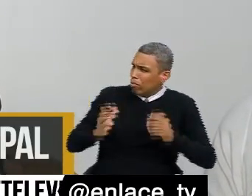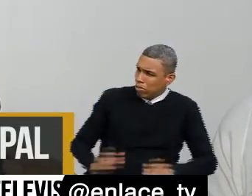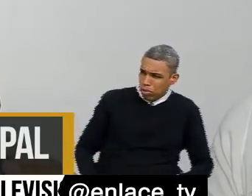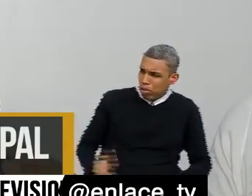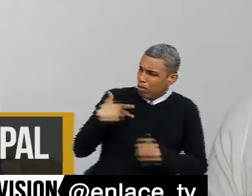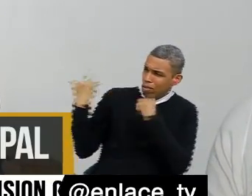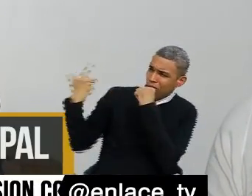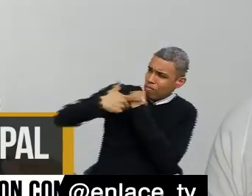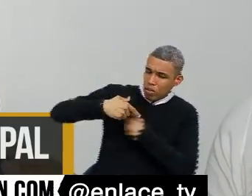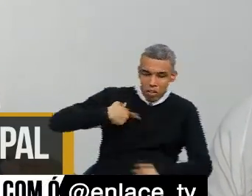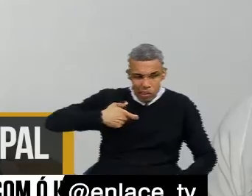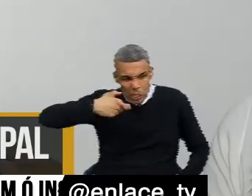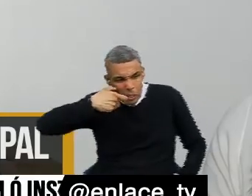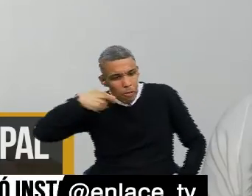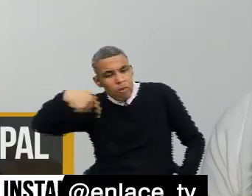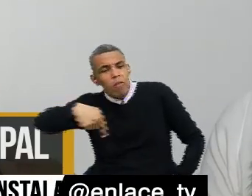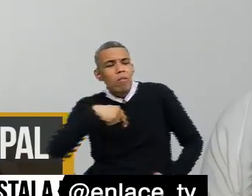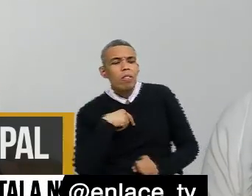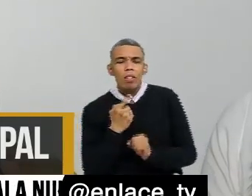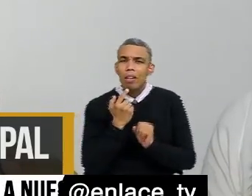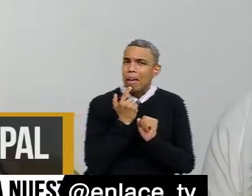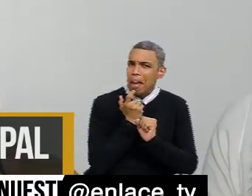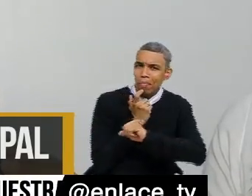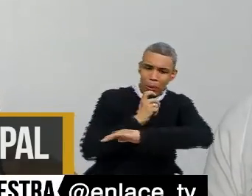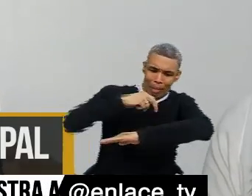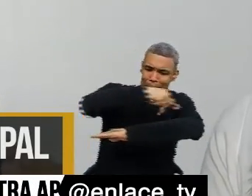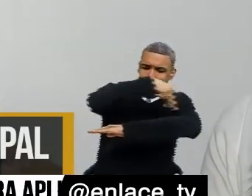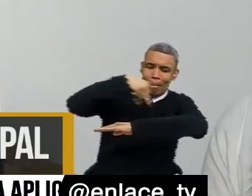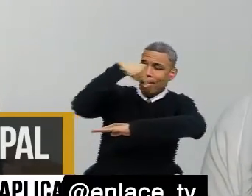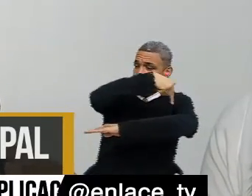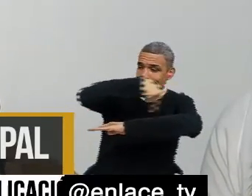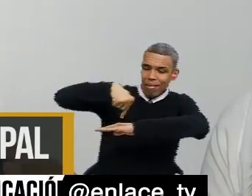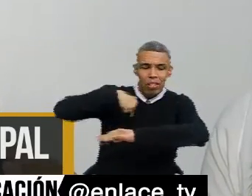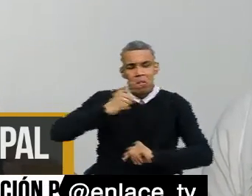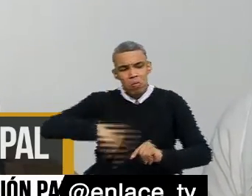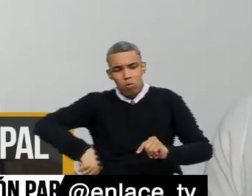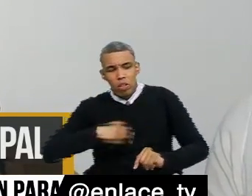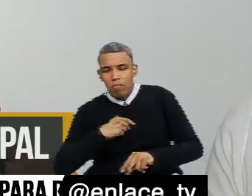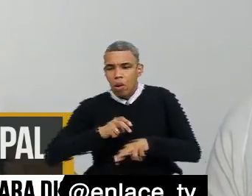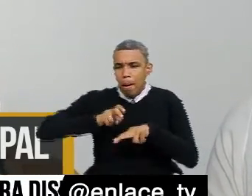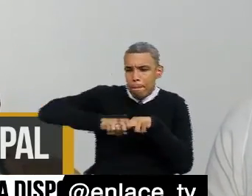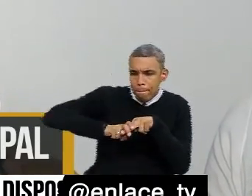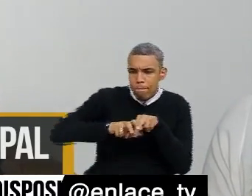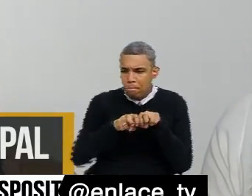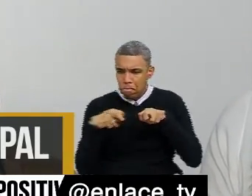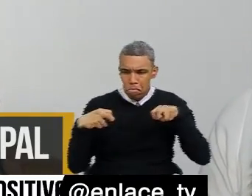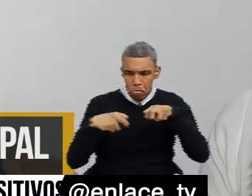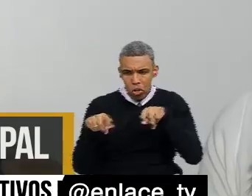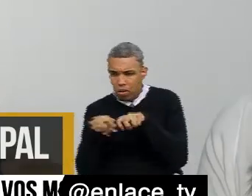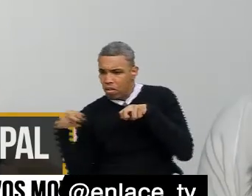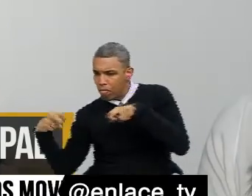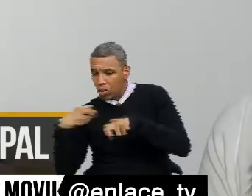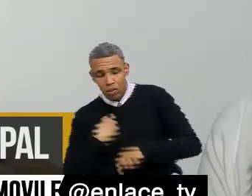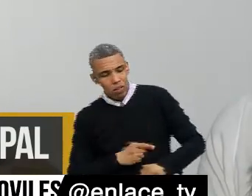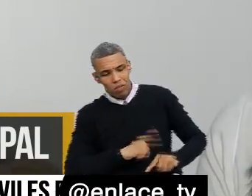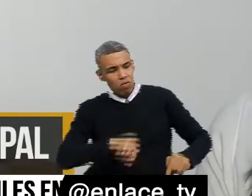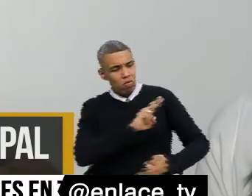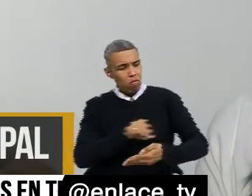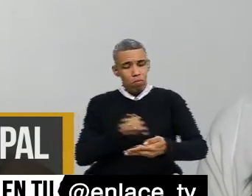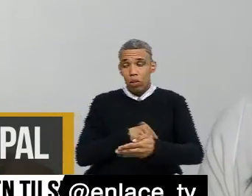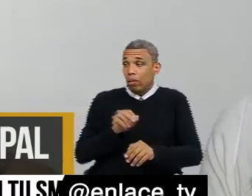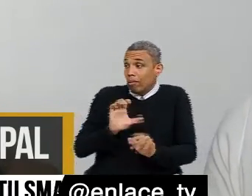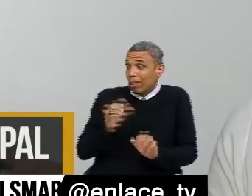fallo de juez no hay alcalde que pueda tomar una decisión de dejar sacar unas sillas. Somos conscientes de la situación del espacio público de la ciudad,